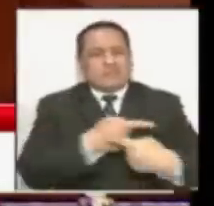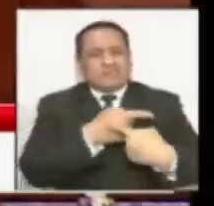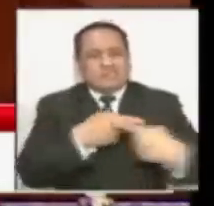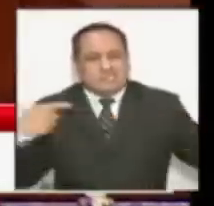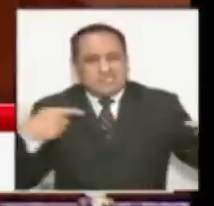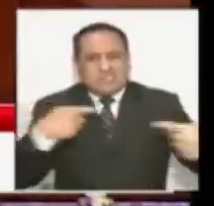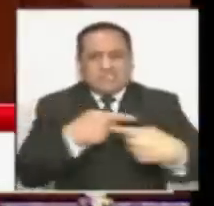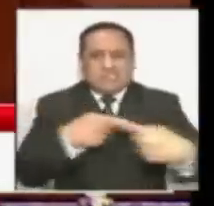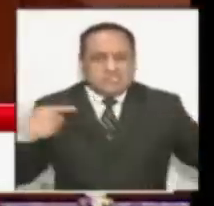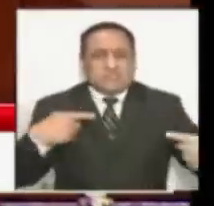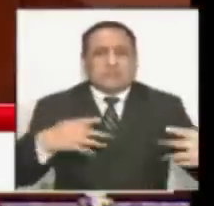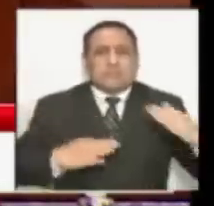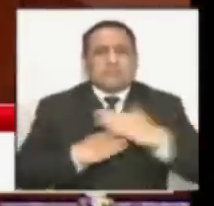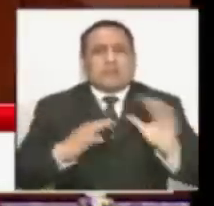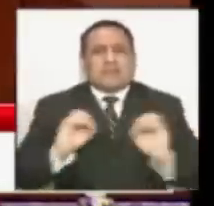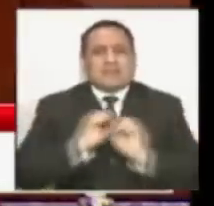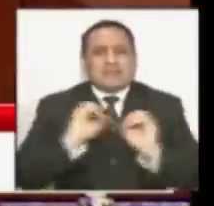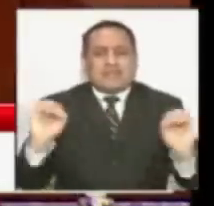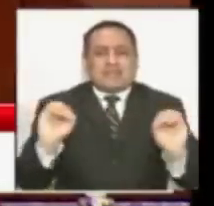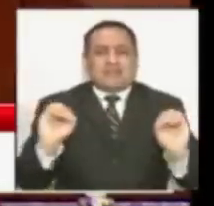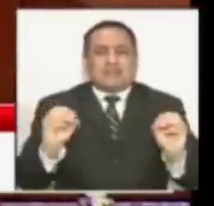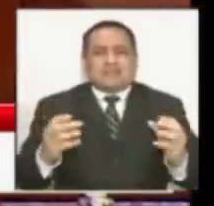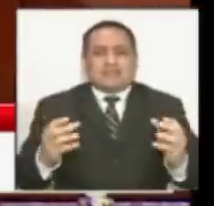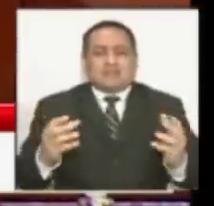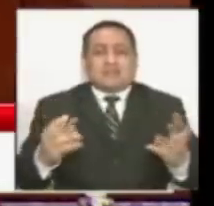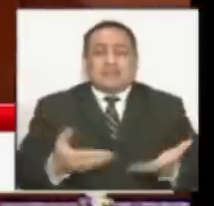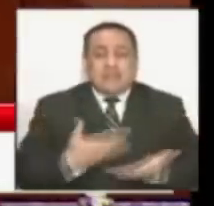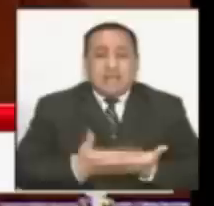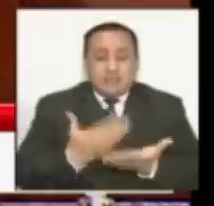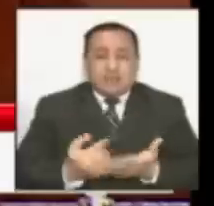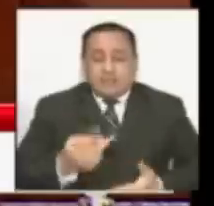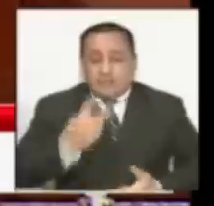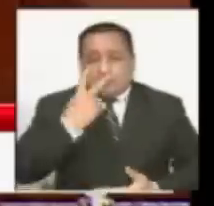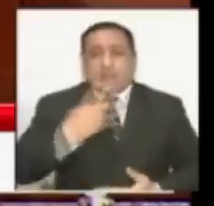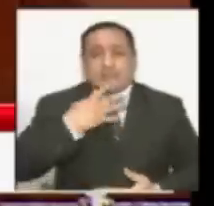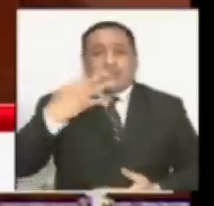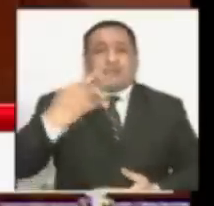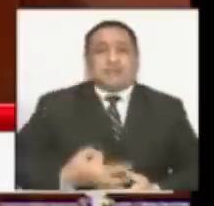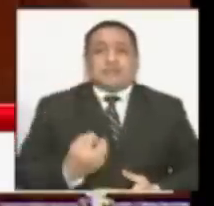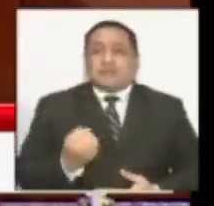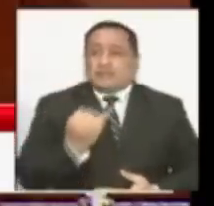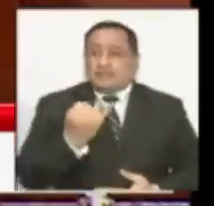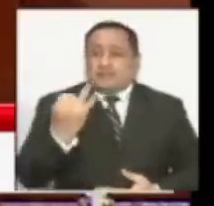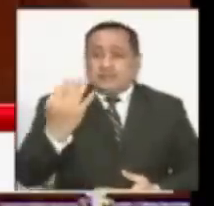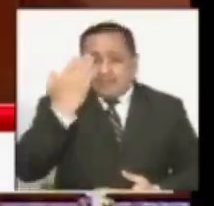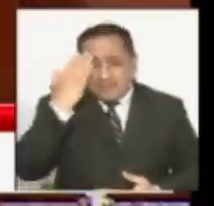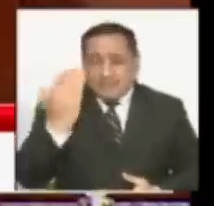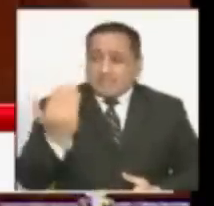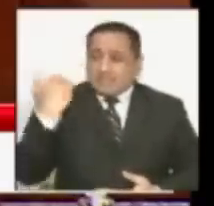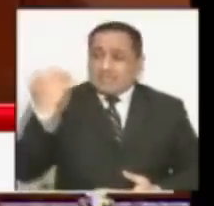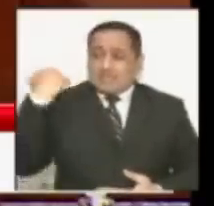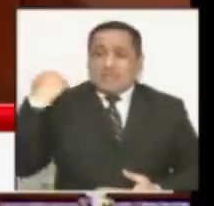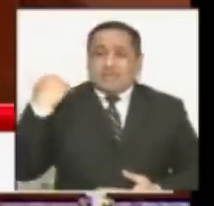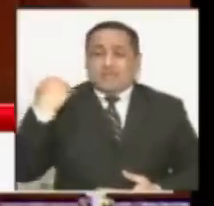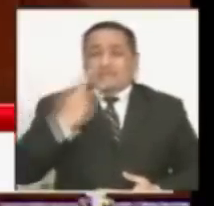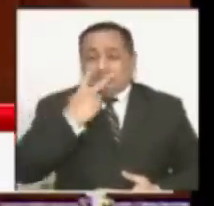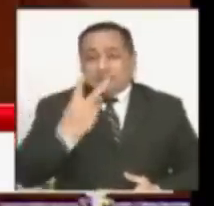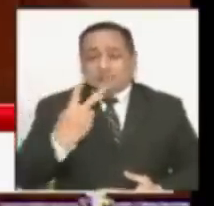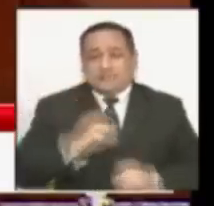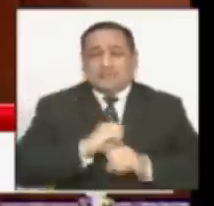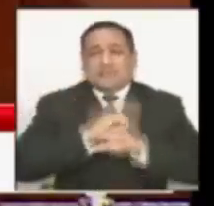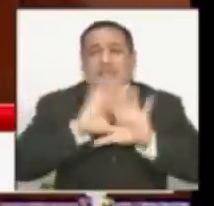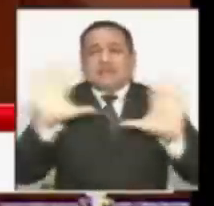enemigos irreconciliables. Los hechos ocurridos durante los últimos días nos los han